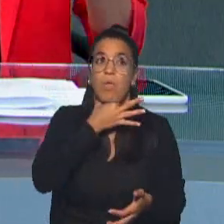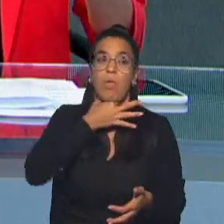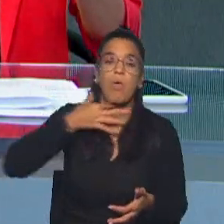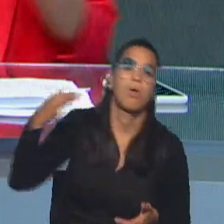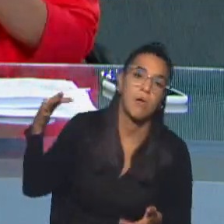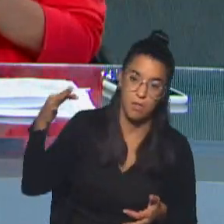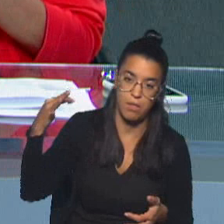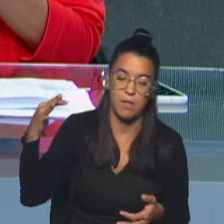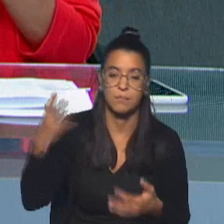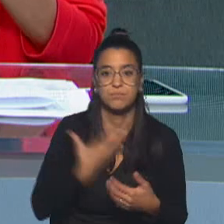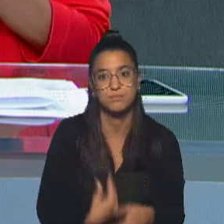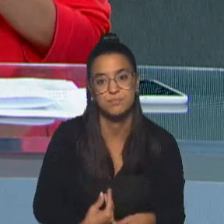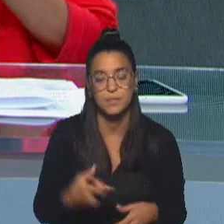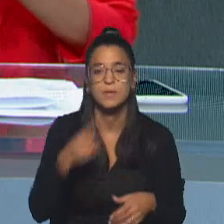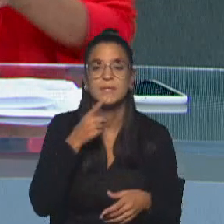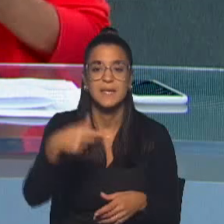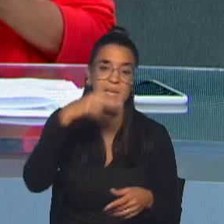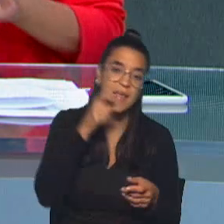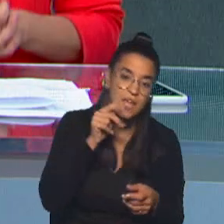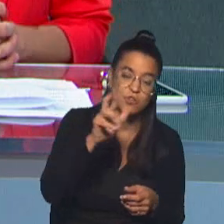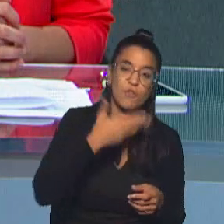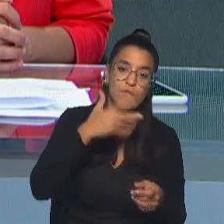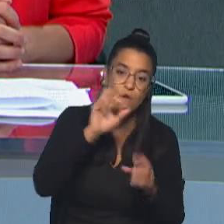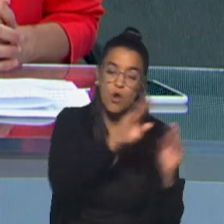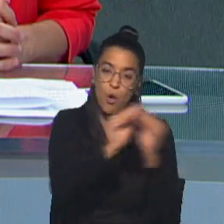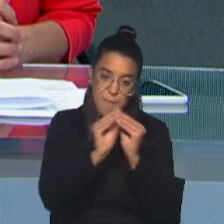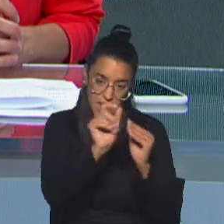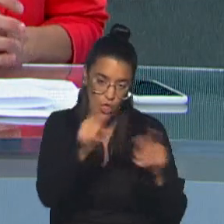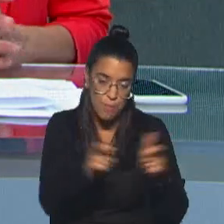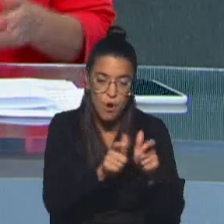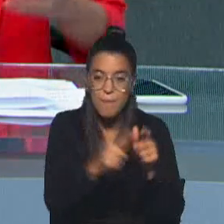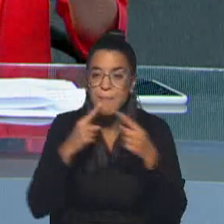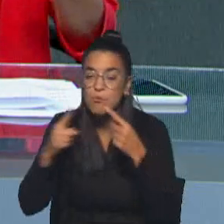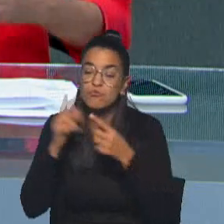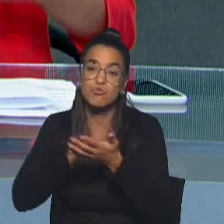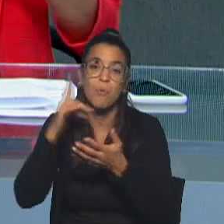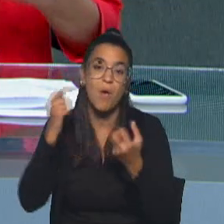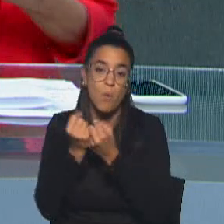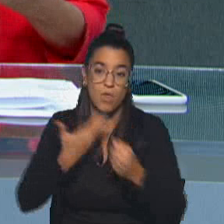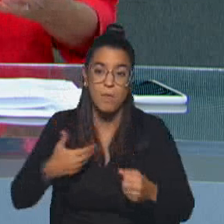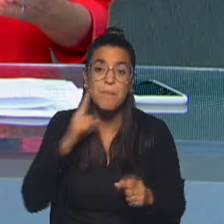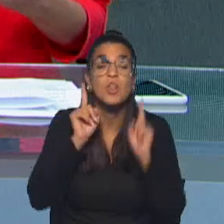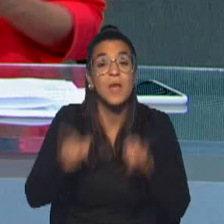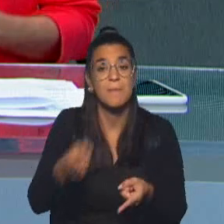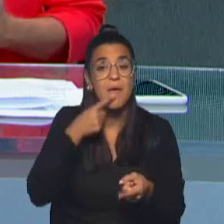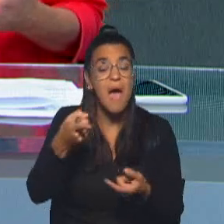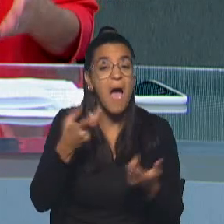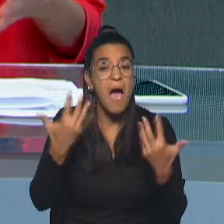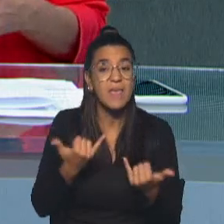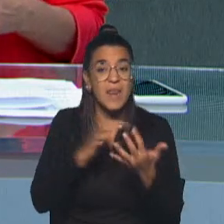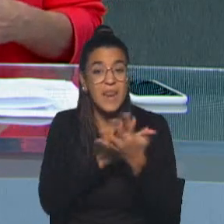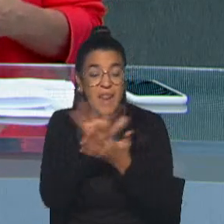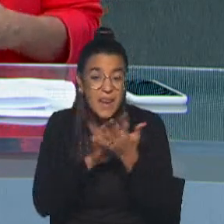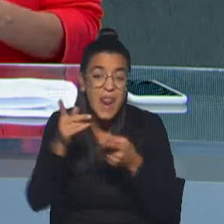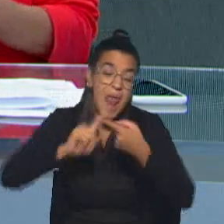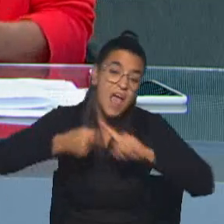cuando le consultaron justamente tanto Néstor, Flor como los colegas de Desiguales respecto al acuerdo con el fondo, pero allí intrínseco también está la relación dentro del